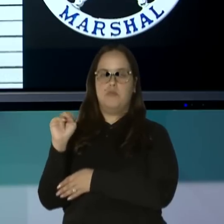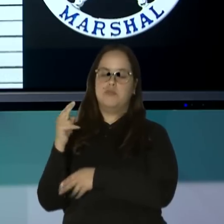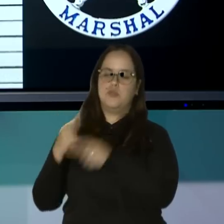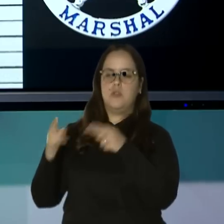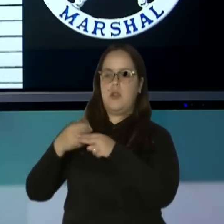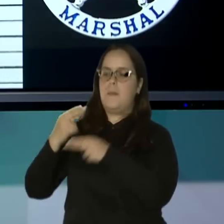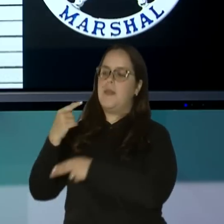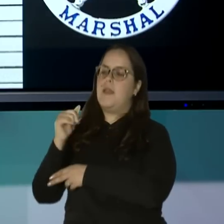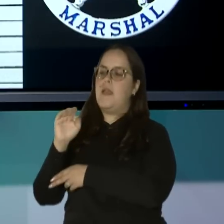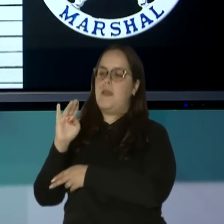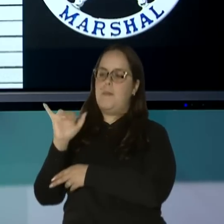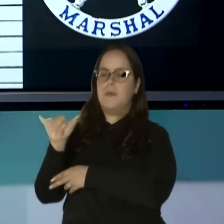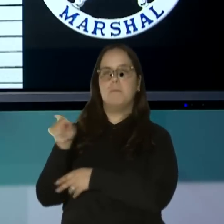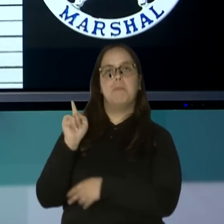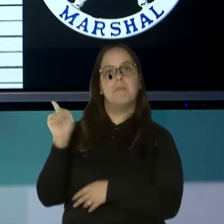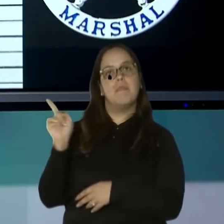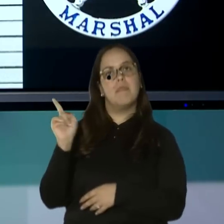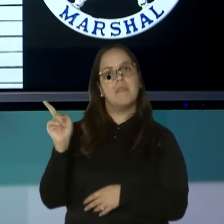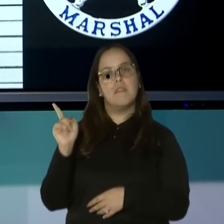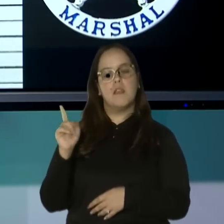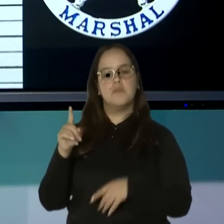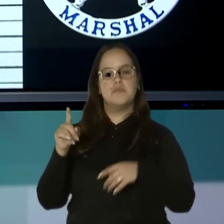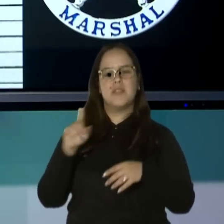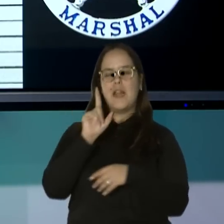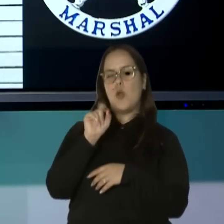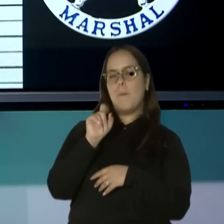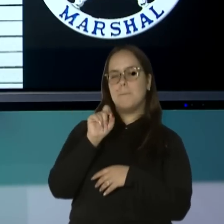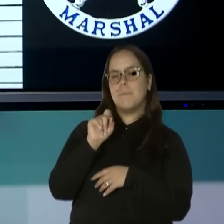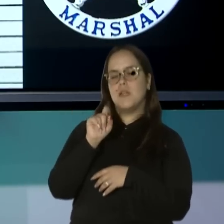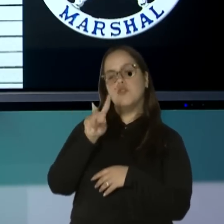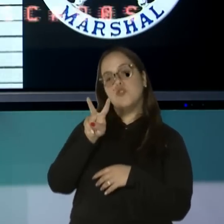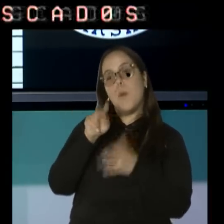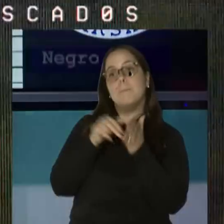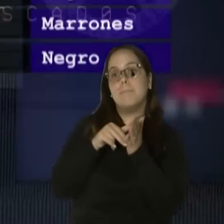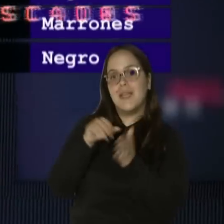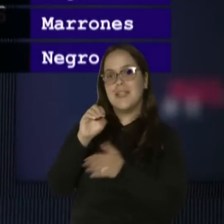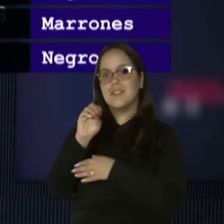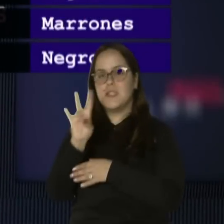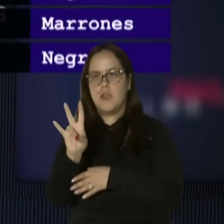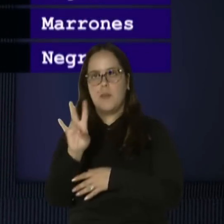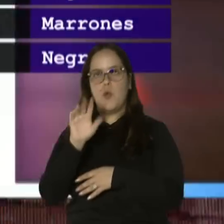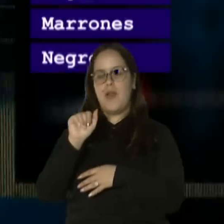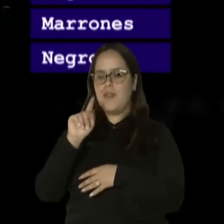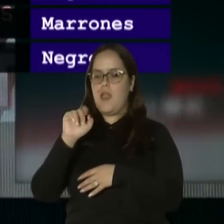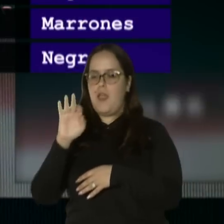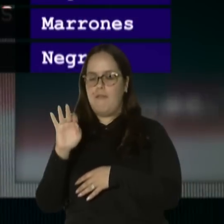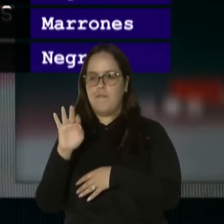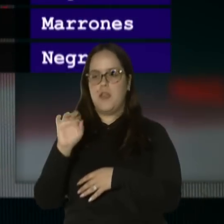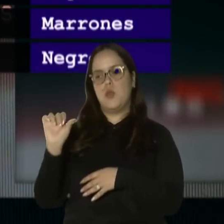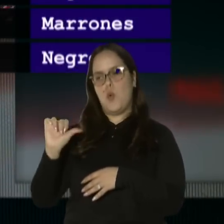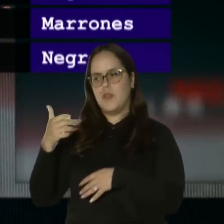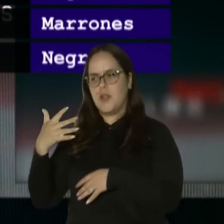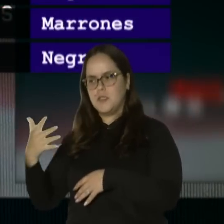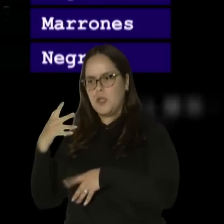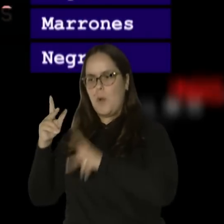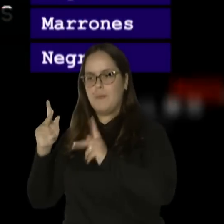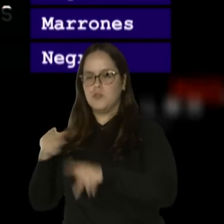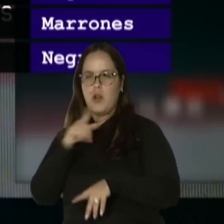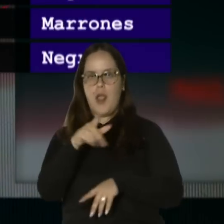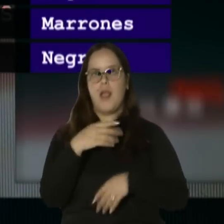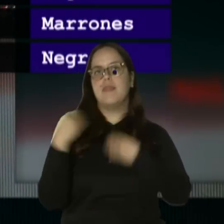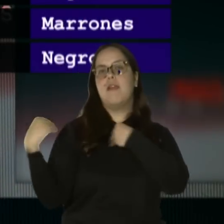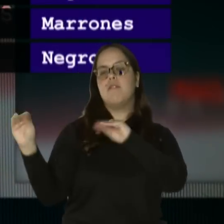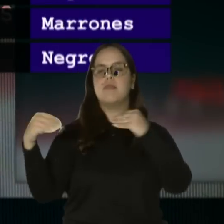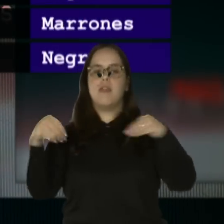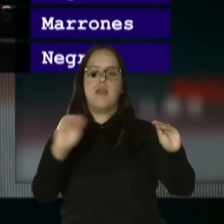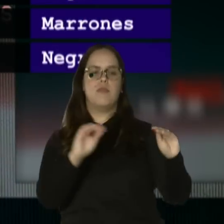Este individuo fue acusado en el 2007 por ATF o ITF junto a otras cinco personas por 20 ilegal de armas